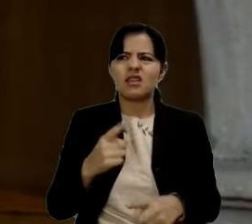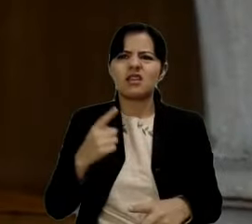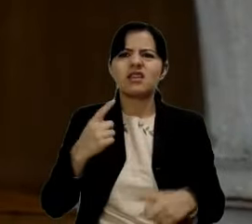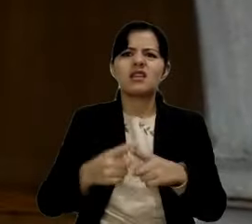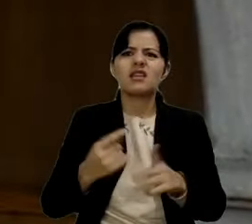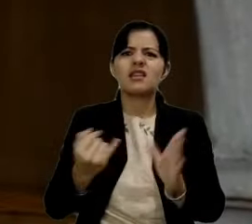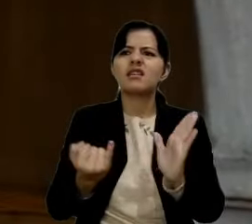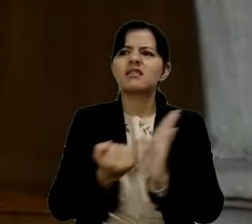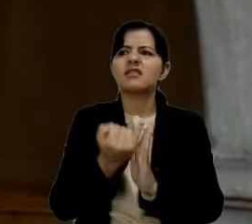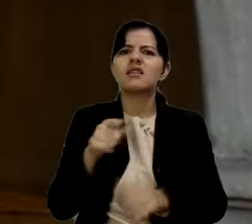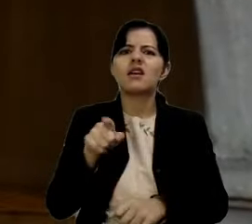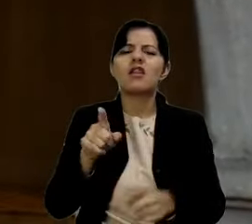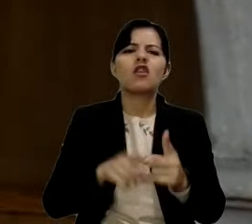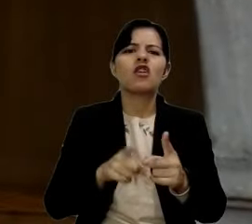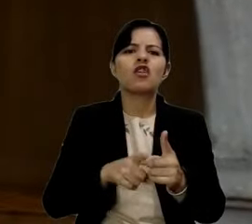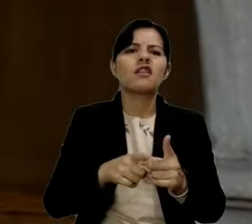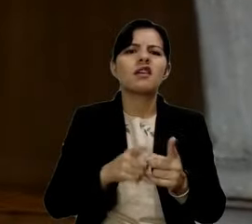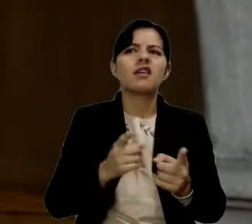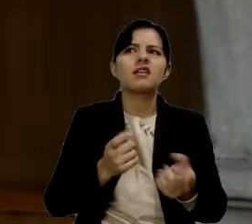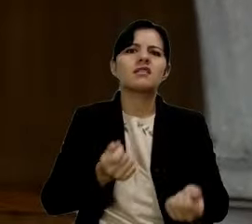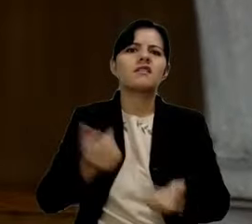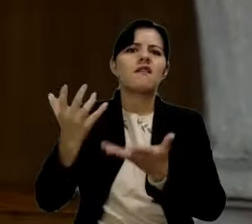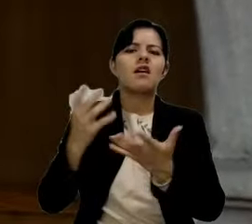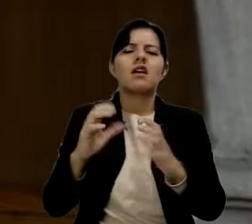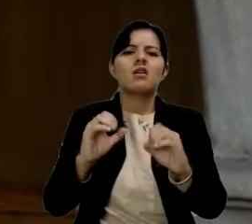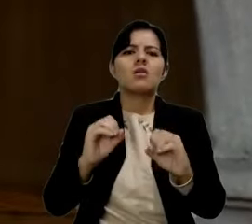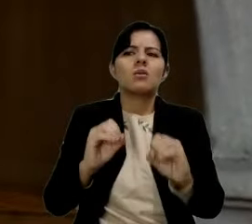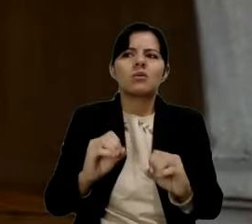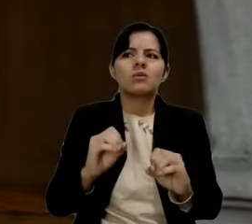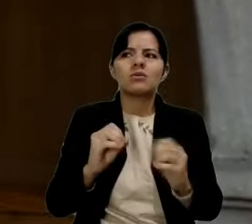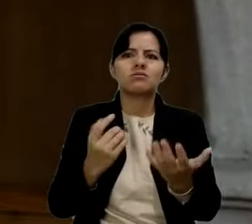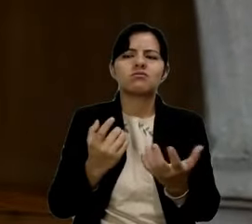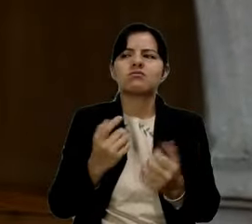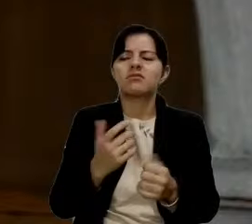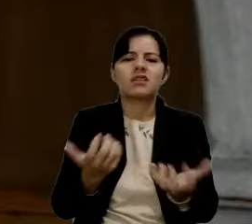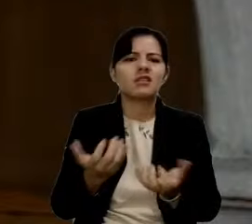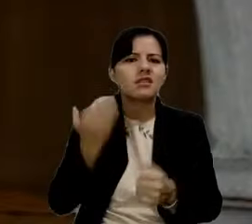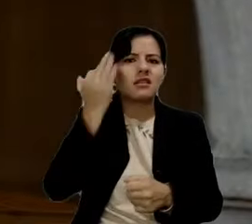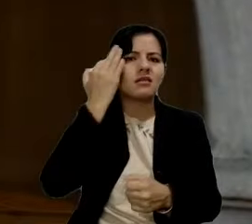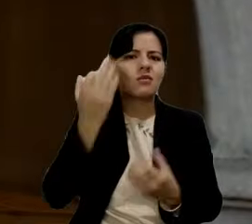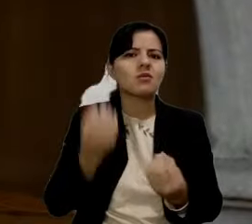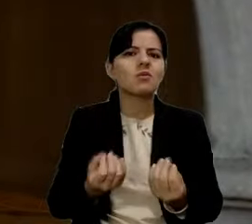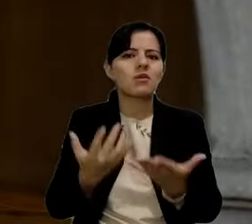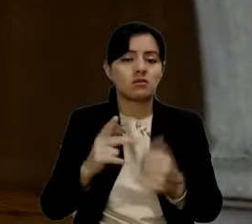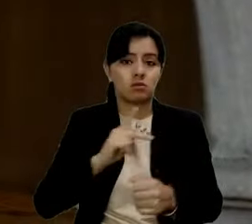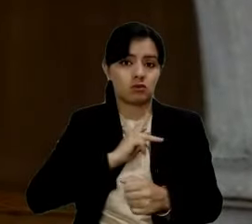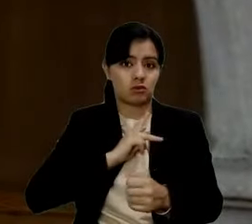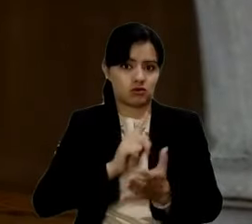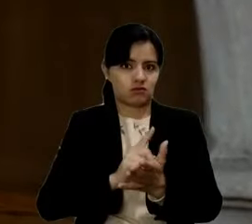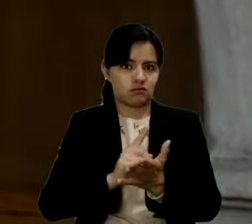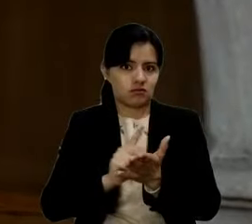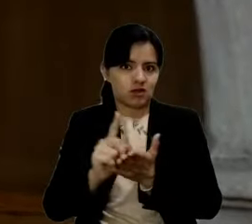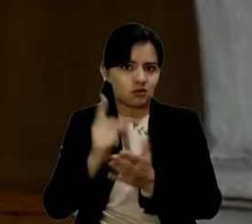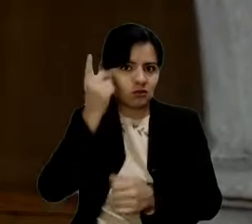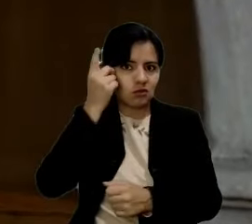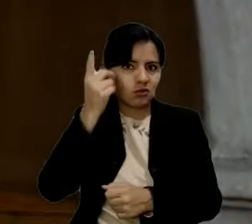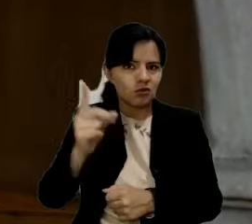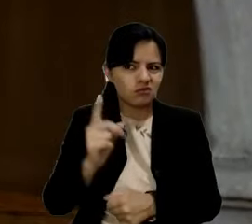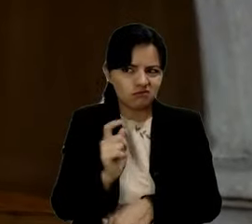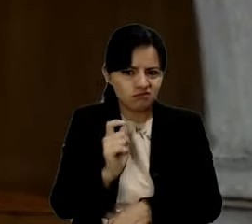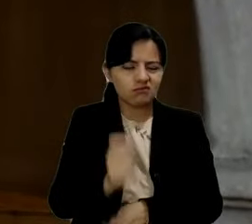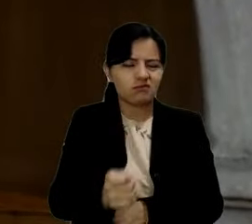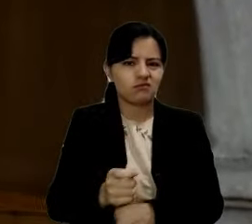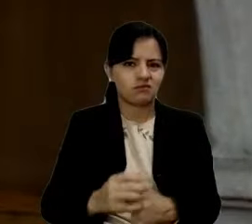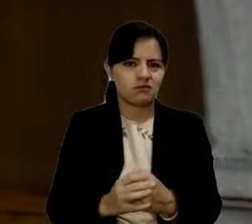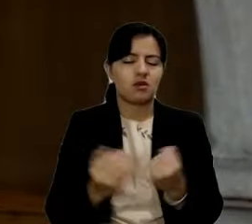el destino de su vehículo, cuáles son sus derechos como propietario y, lo que es aún más preocupante, cómo